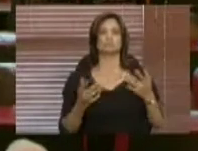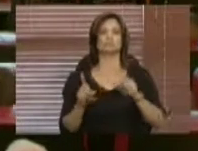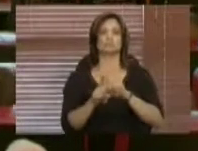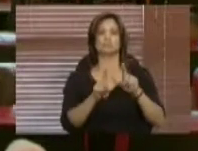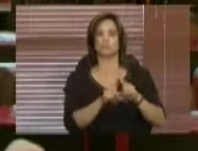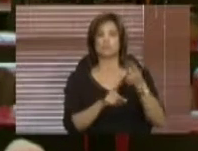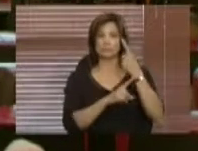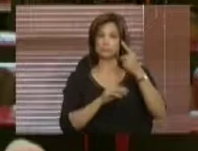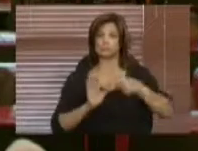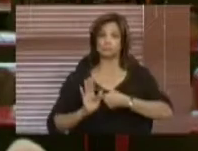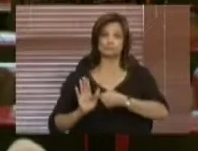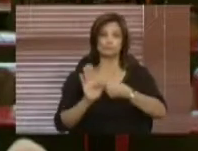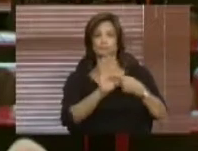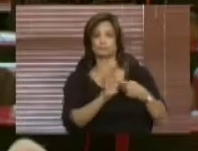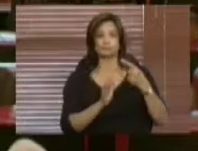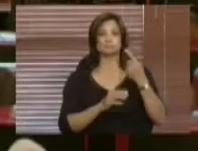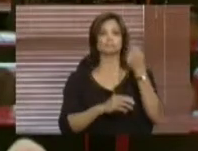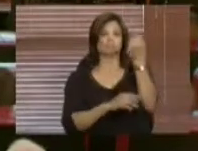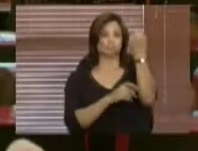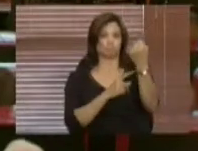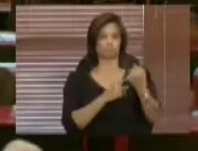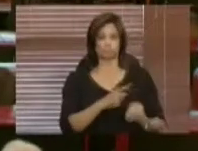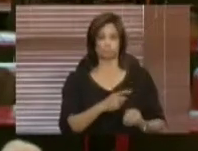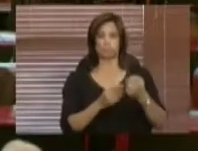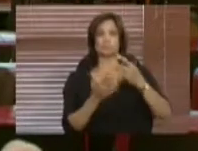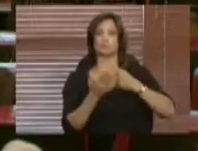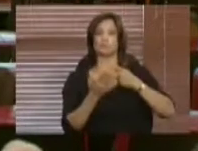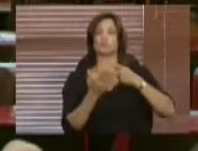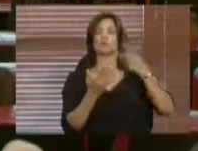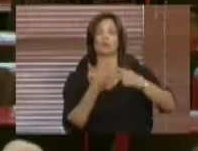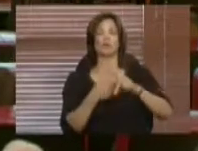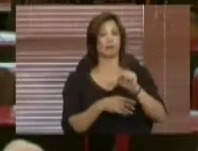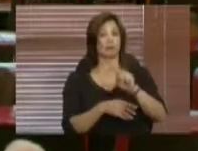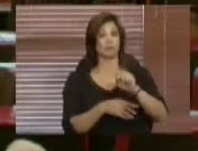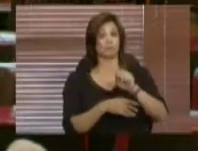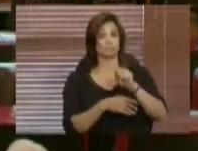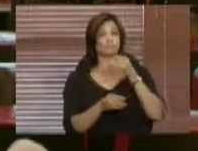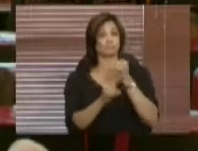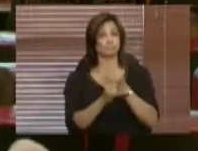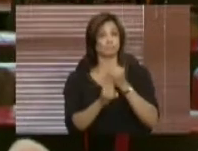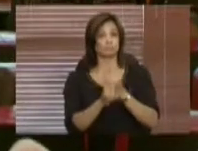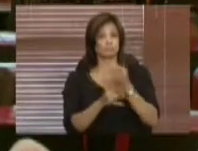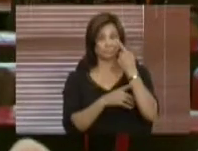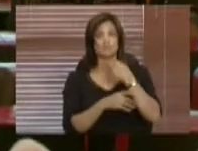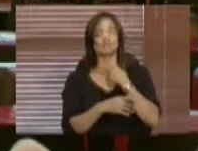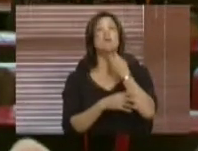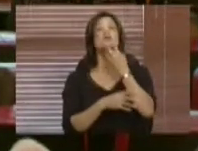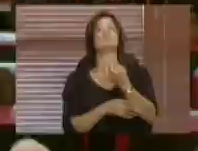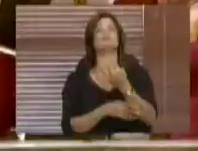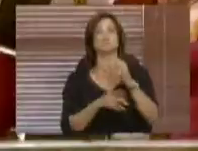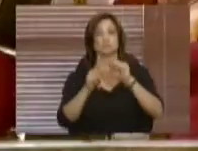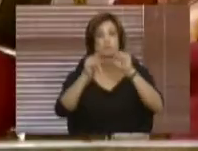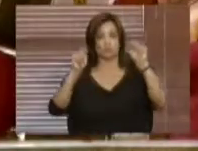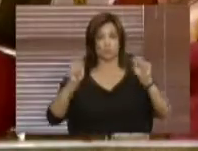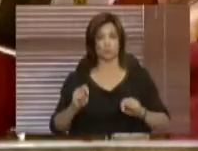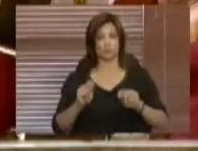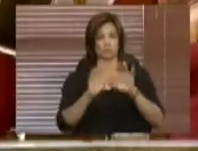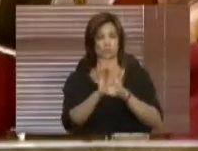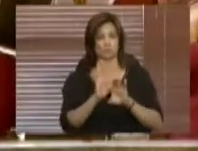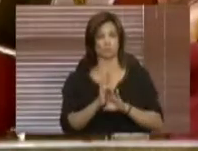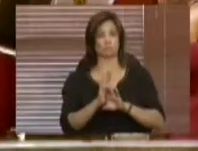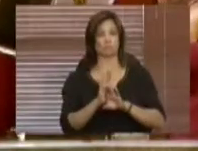está transmitiendo cada sábado el programa de televisión institucional La Voz del Tribunal